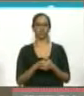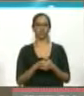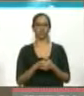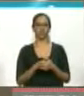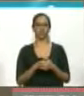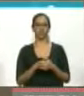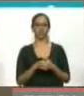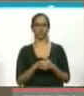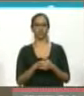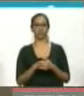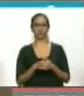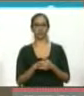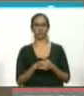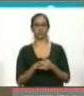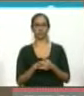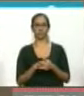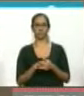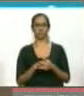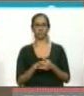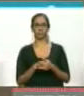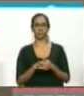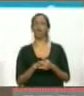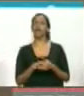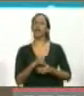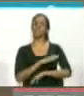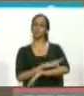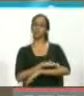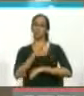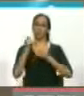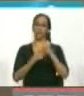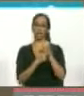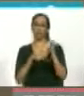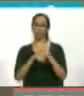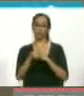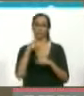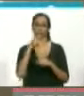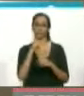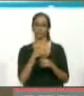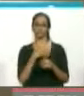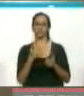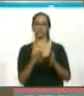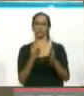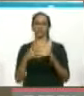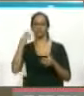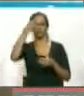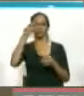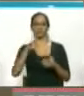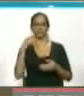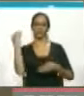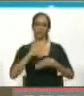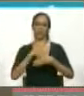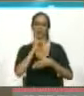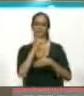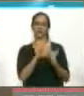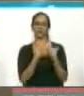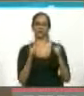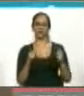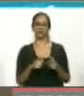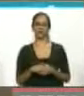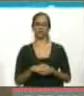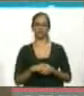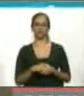lsr esta posición del wide o pasar a la historia como los políticos que quieren ganarse al pueblo construcciones del nombre de la libertad